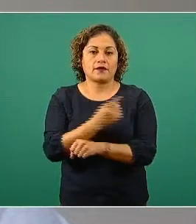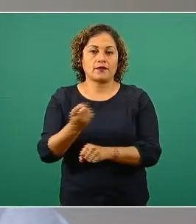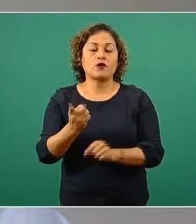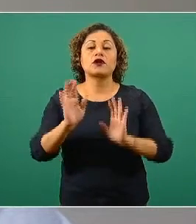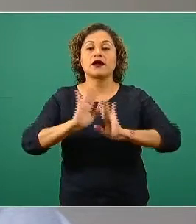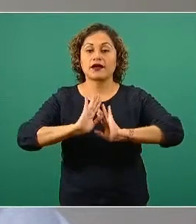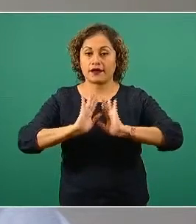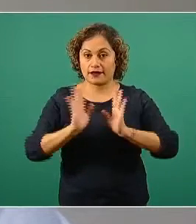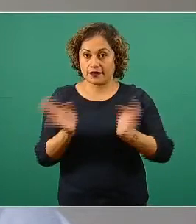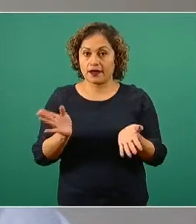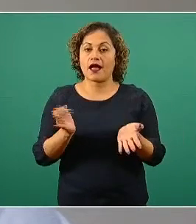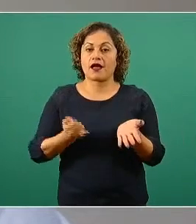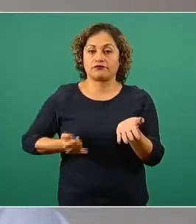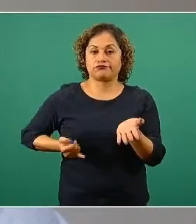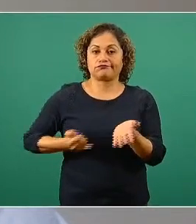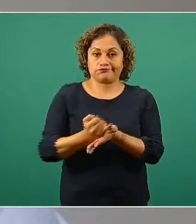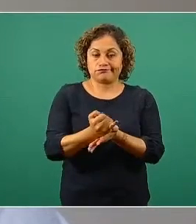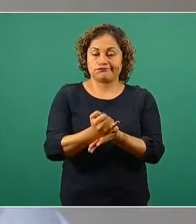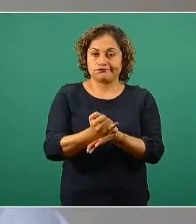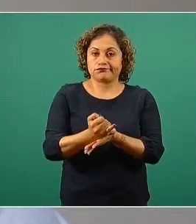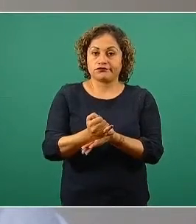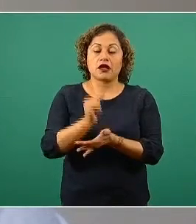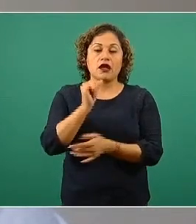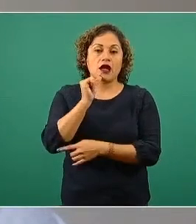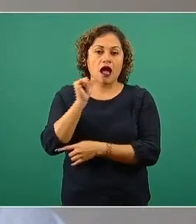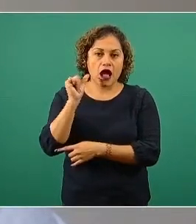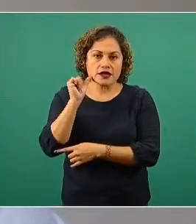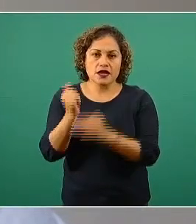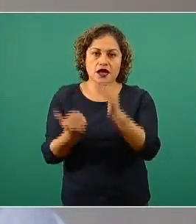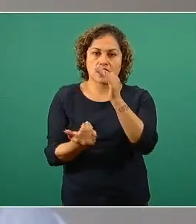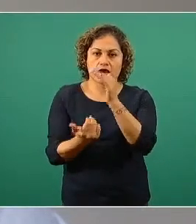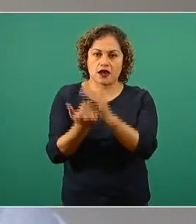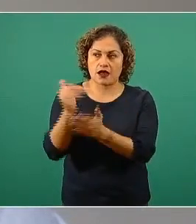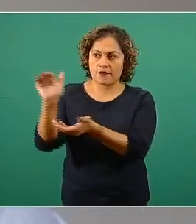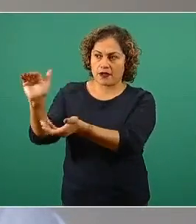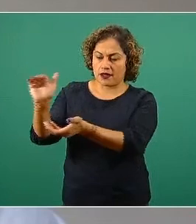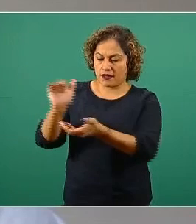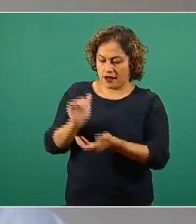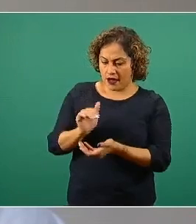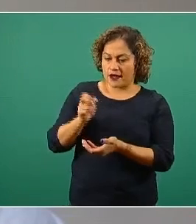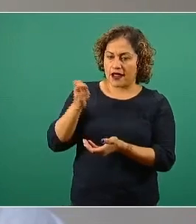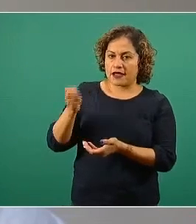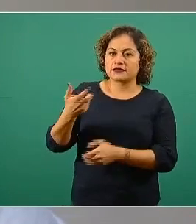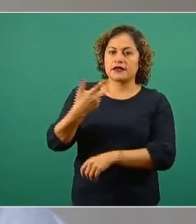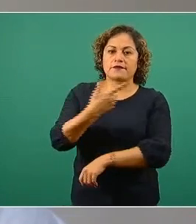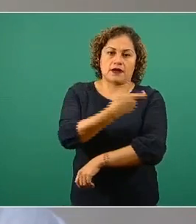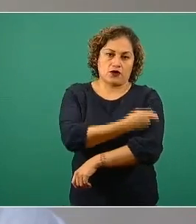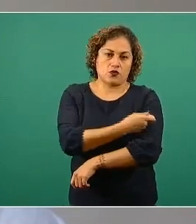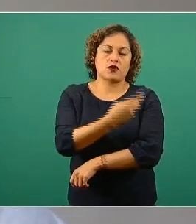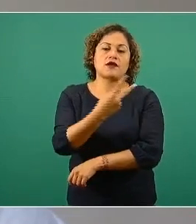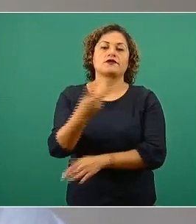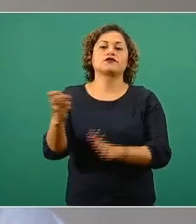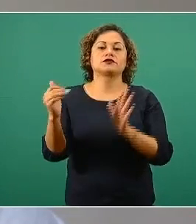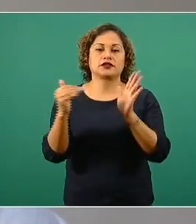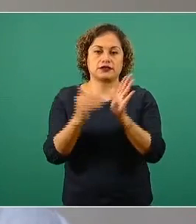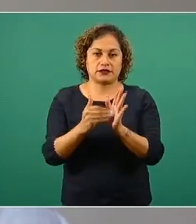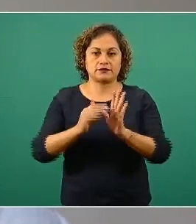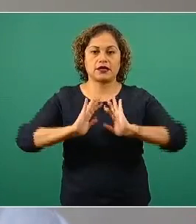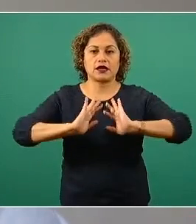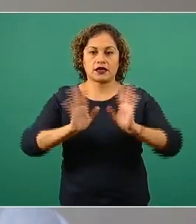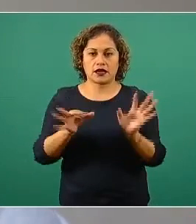de la vacuna que llegó el día de ayer por la mañana, la vacuna Sinovac, estas 200,000 dosis que ya están disponibles para